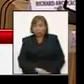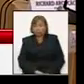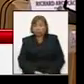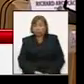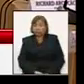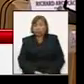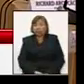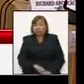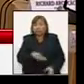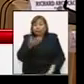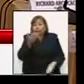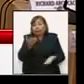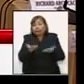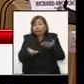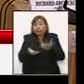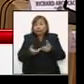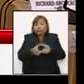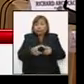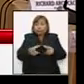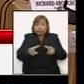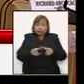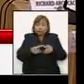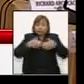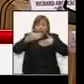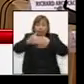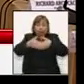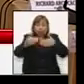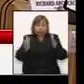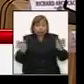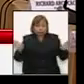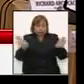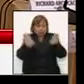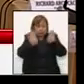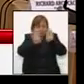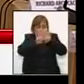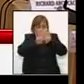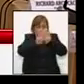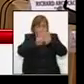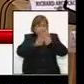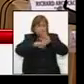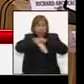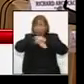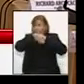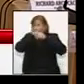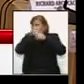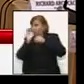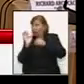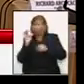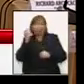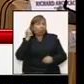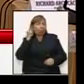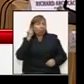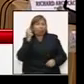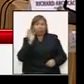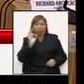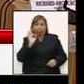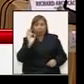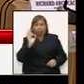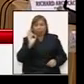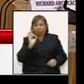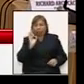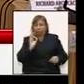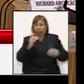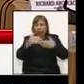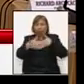Tendría que verse el lugar. En ese caso era un ambiente cerrado. Yo en la parte de afuera no escuché nada. La habitación